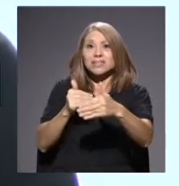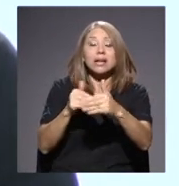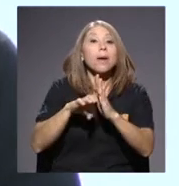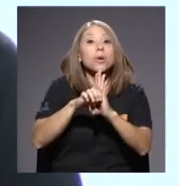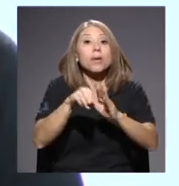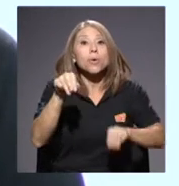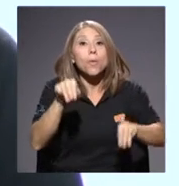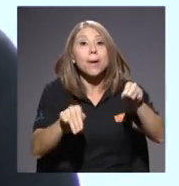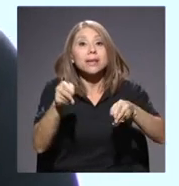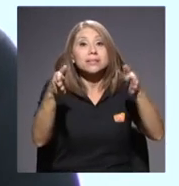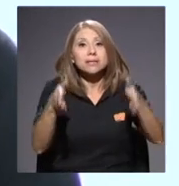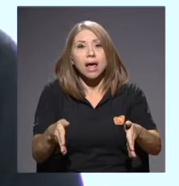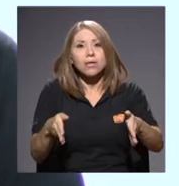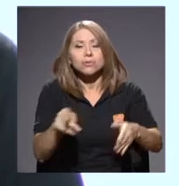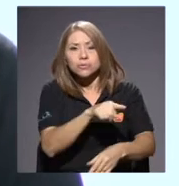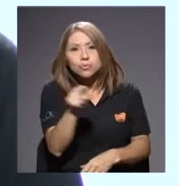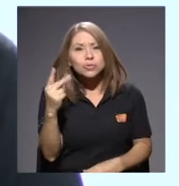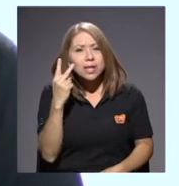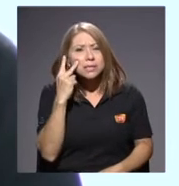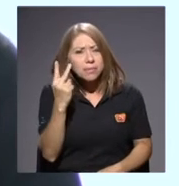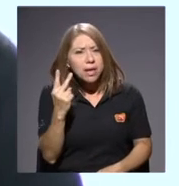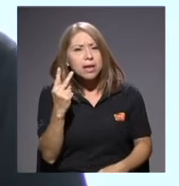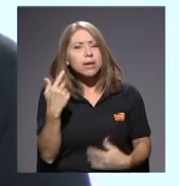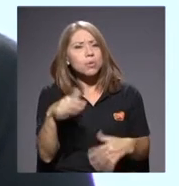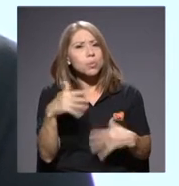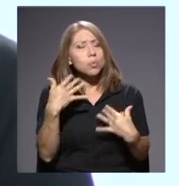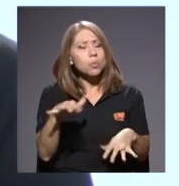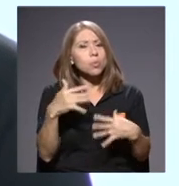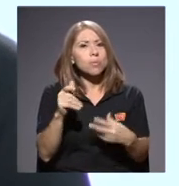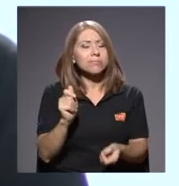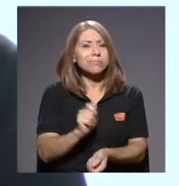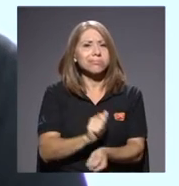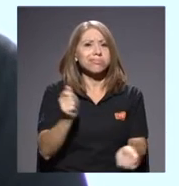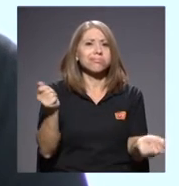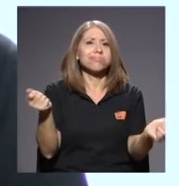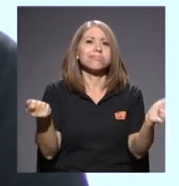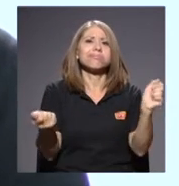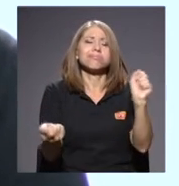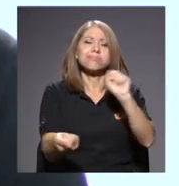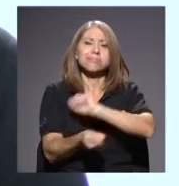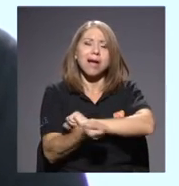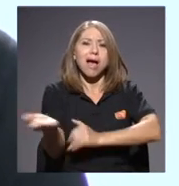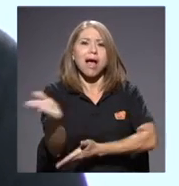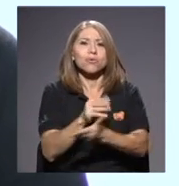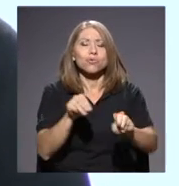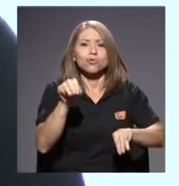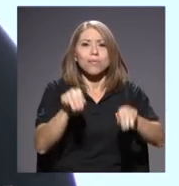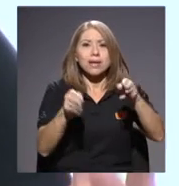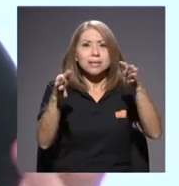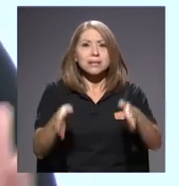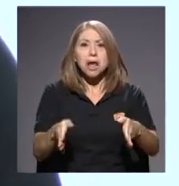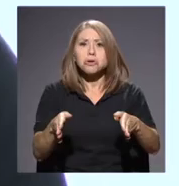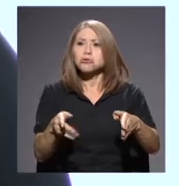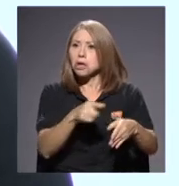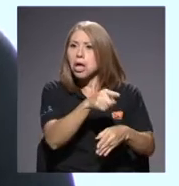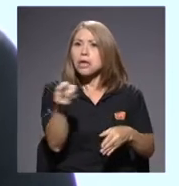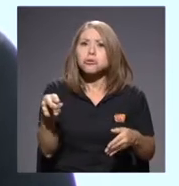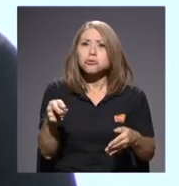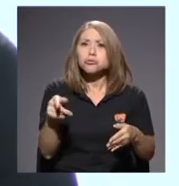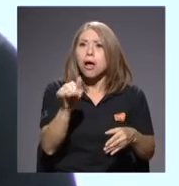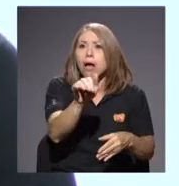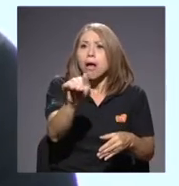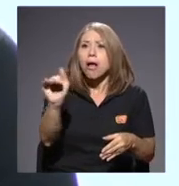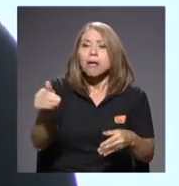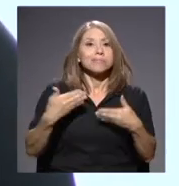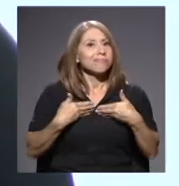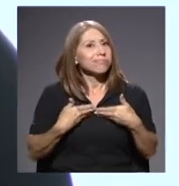magistrados. Si ustedes ven con atención el cambio que han tenido algunos de los magistrados en apertura, hace 5 o 6 años